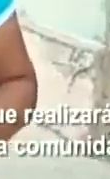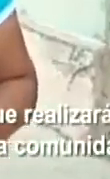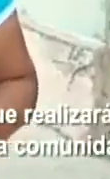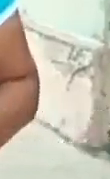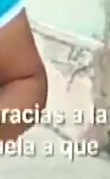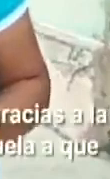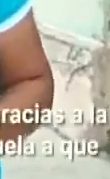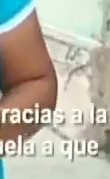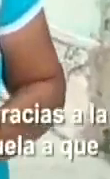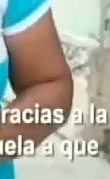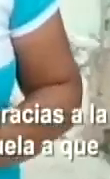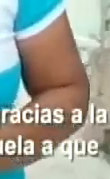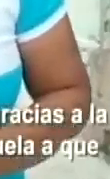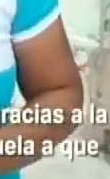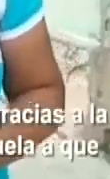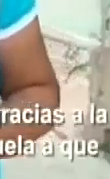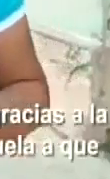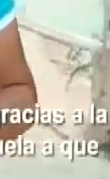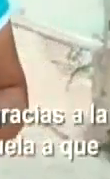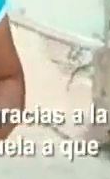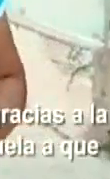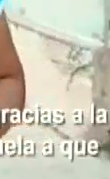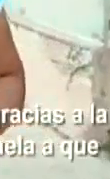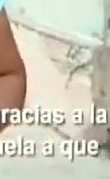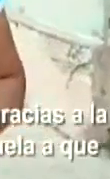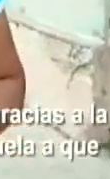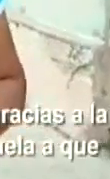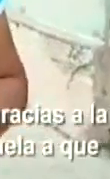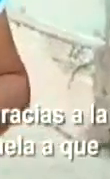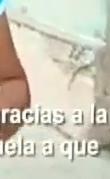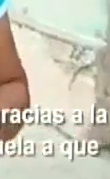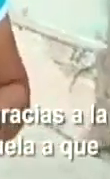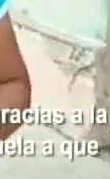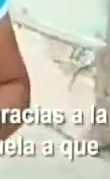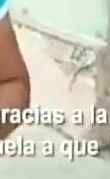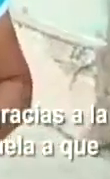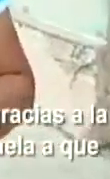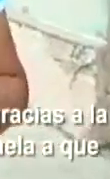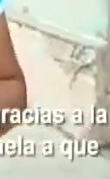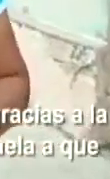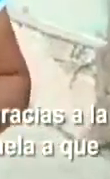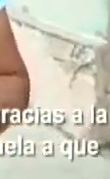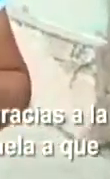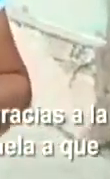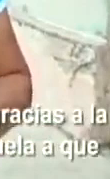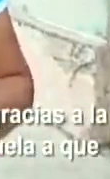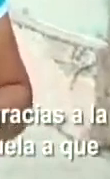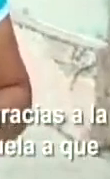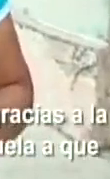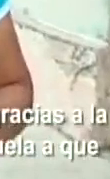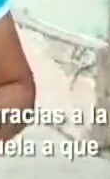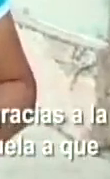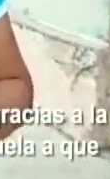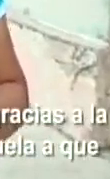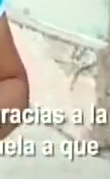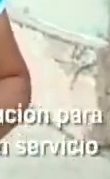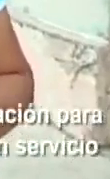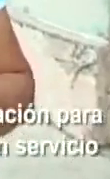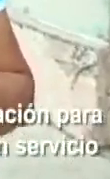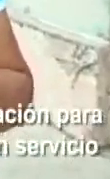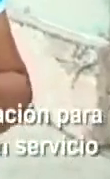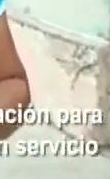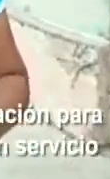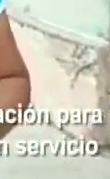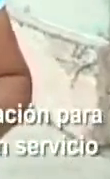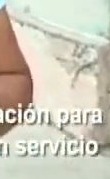la comunidad un suministro de agua potable por tubería. Gracias a la aplicación, invito a todo el pueblo de Venezuela a que